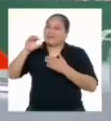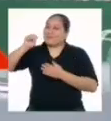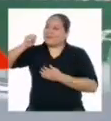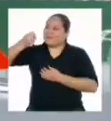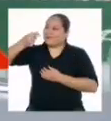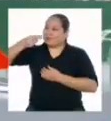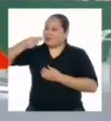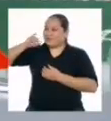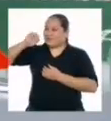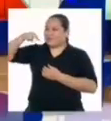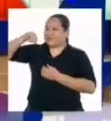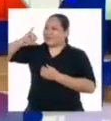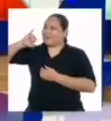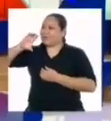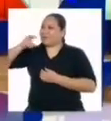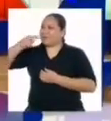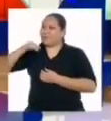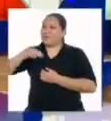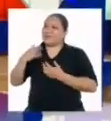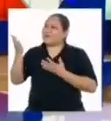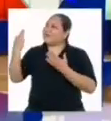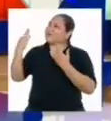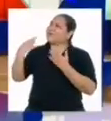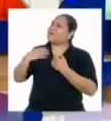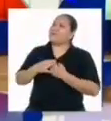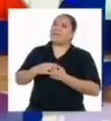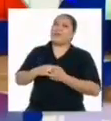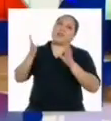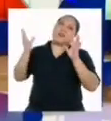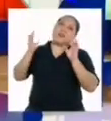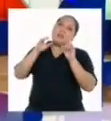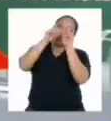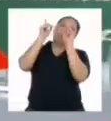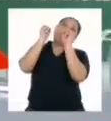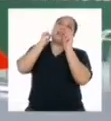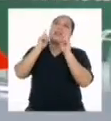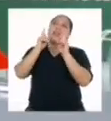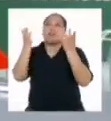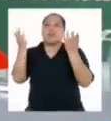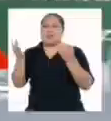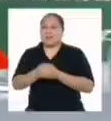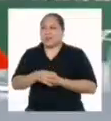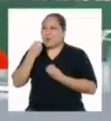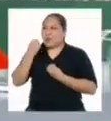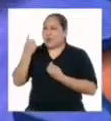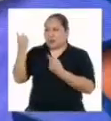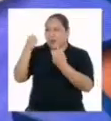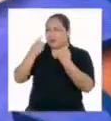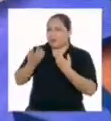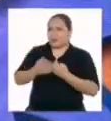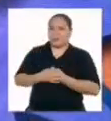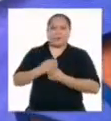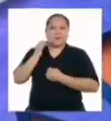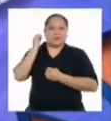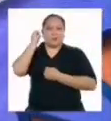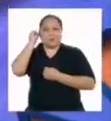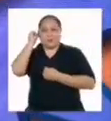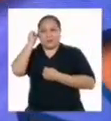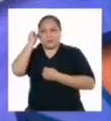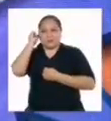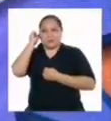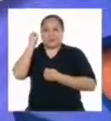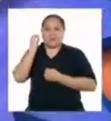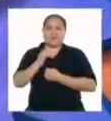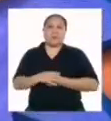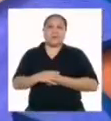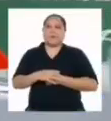Gracias, Chinichi. Ahora sí, cuéntame, don Acertijo, ¿a qué se debe tu visita? A un